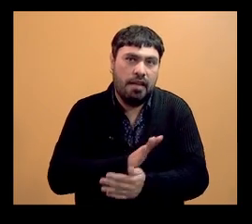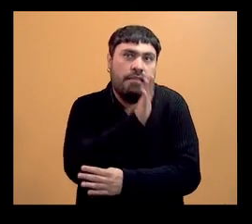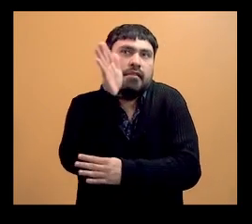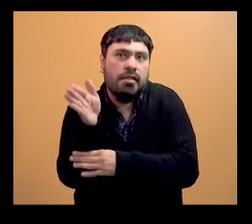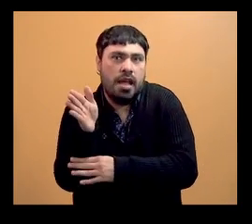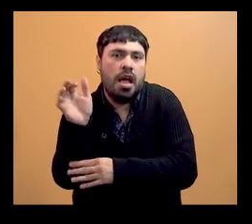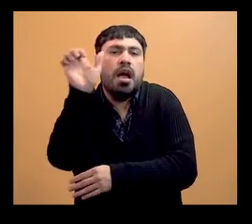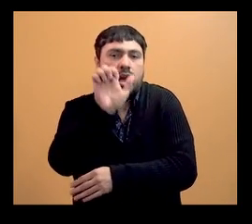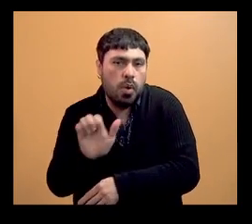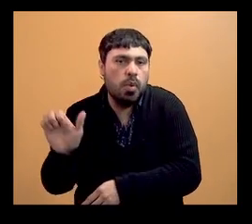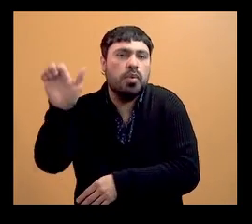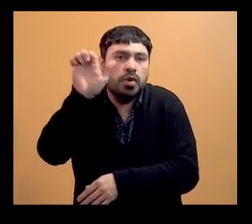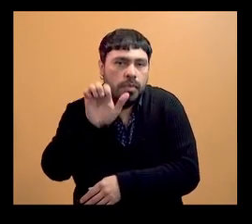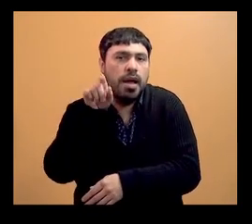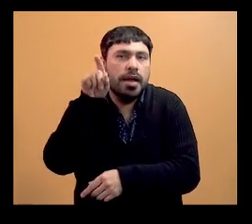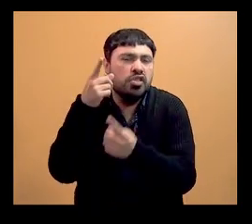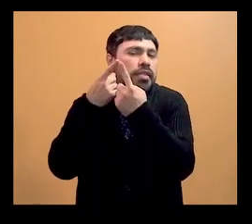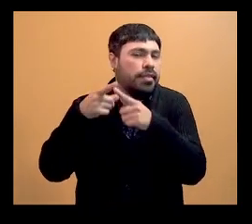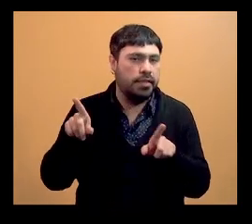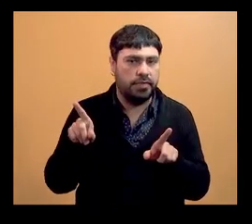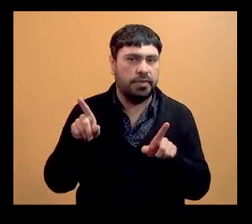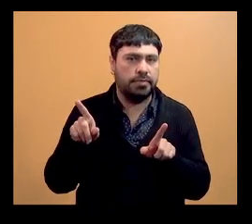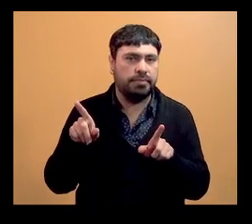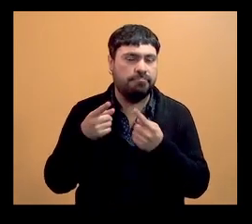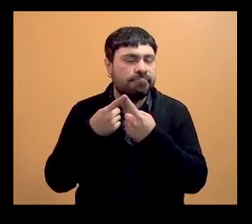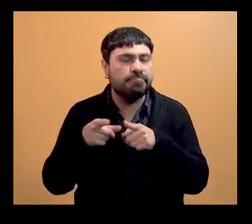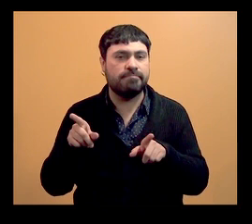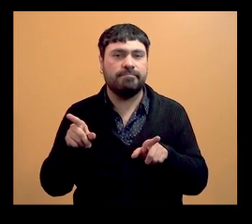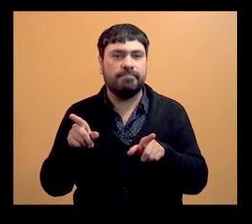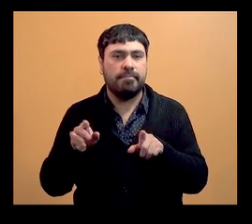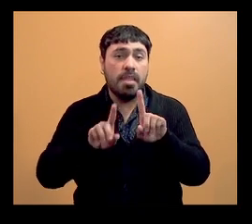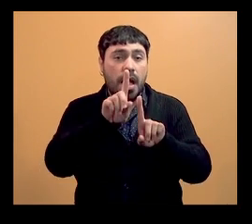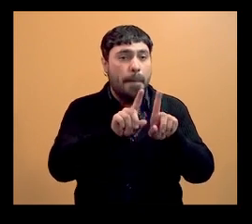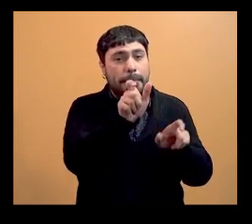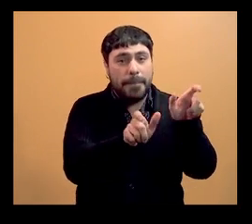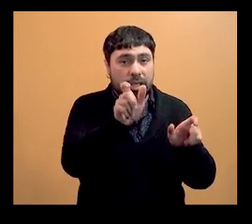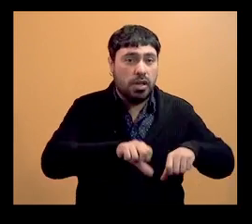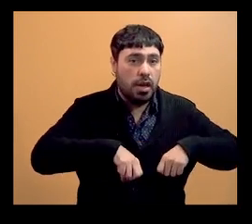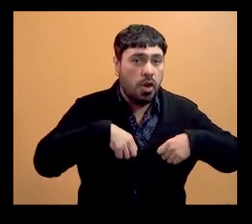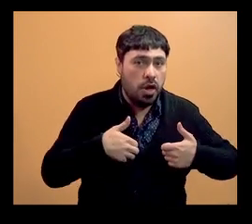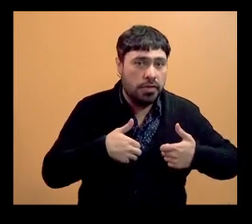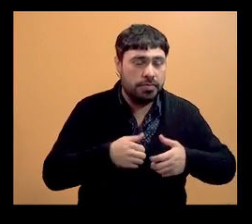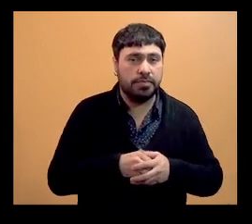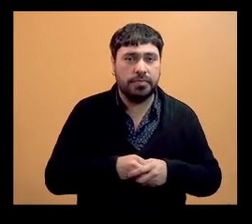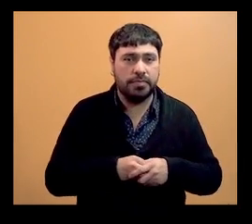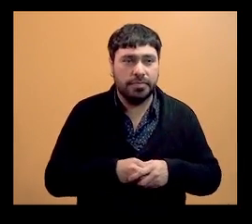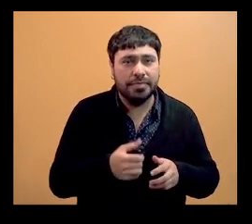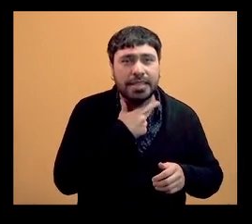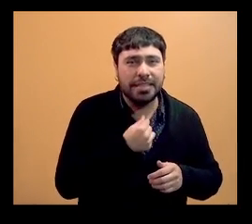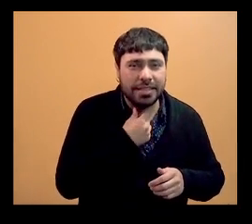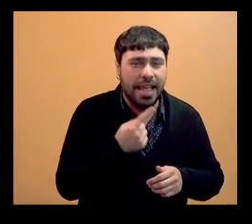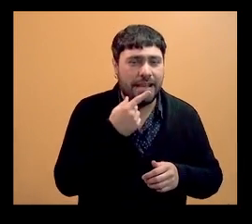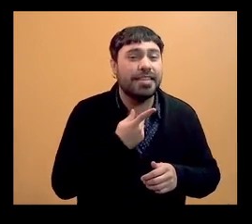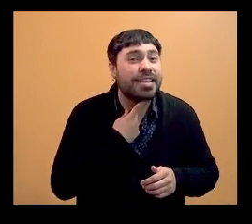existen otras condiciones allá. Así que, por supuesto, para cualquier joven que esté interesado en cualquier tipo de tecnología